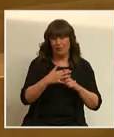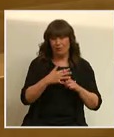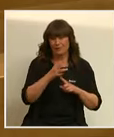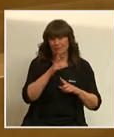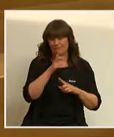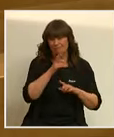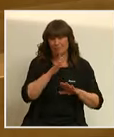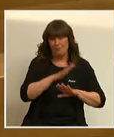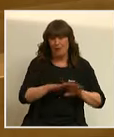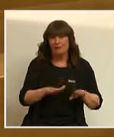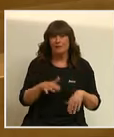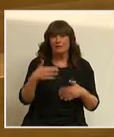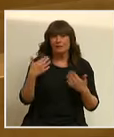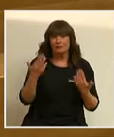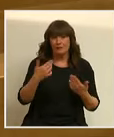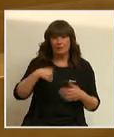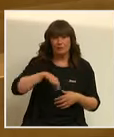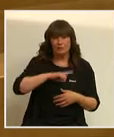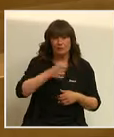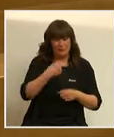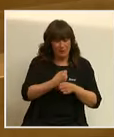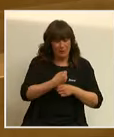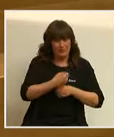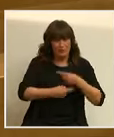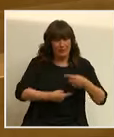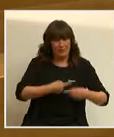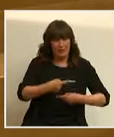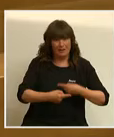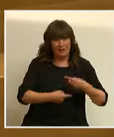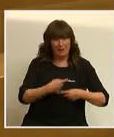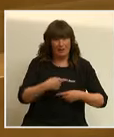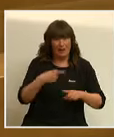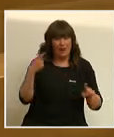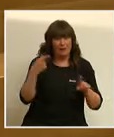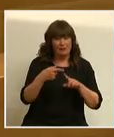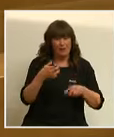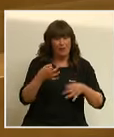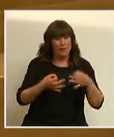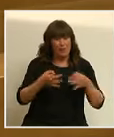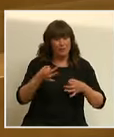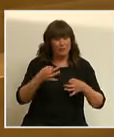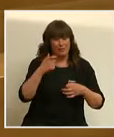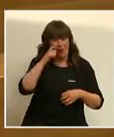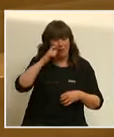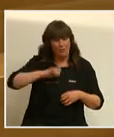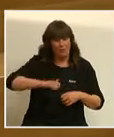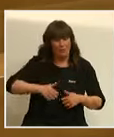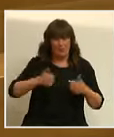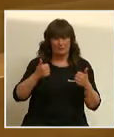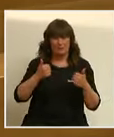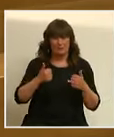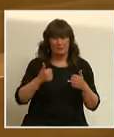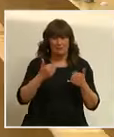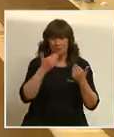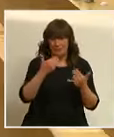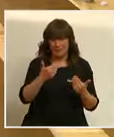a las víctimas del delito, que trabajamos diariamente por una justicia más humana. Gracias.